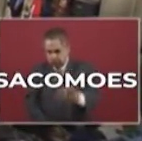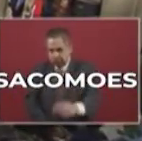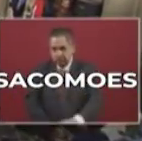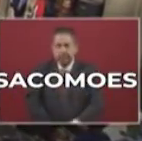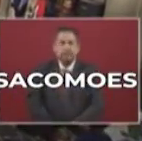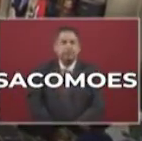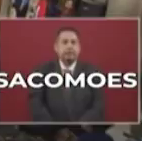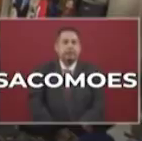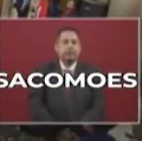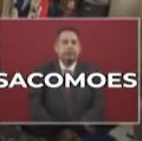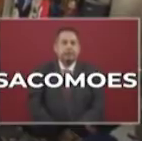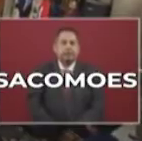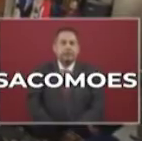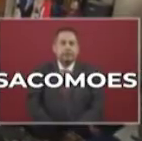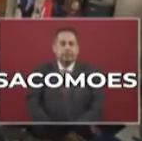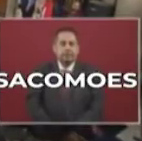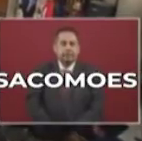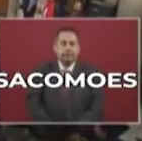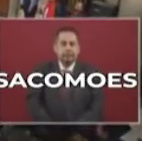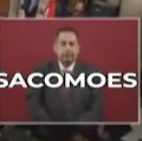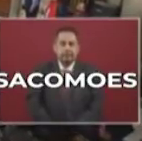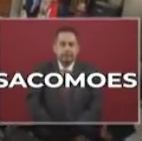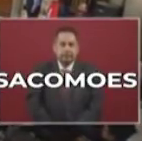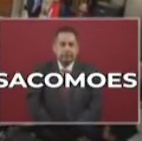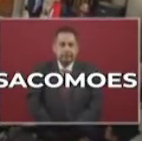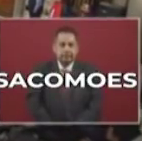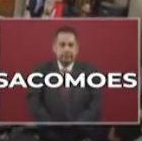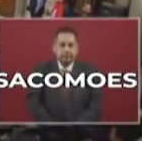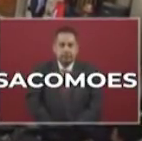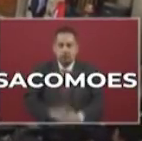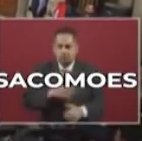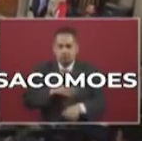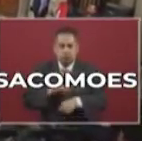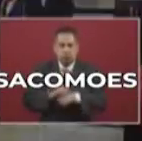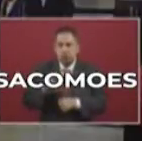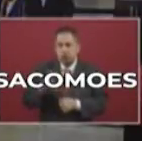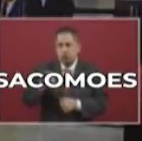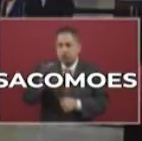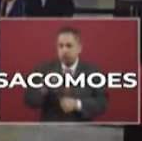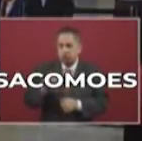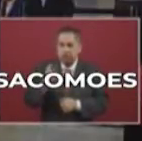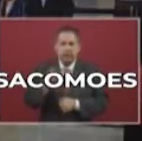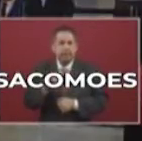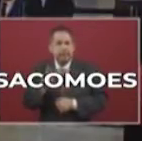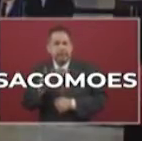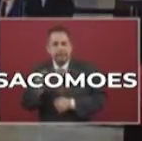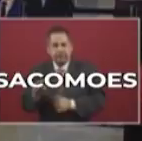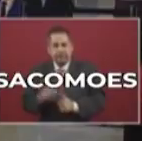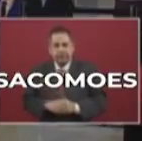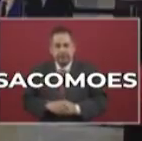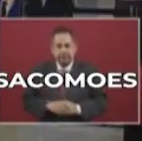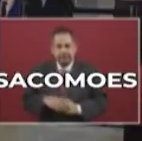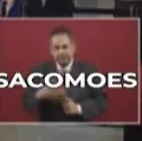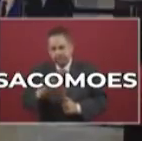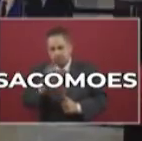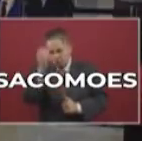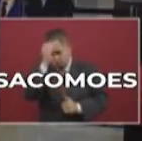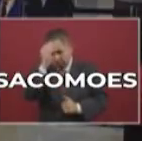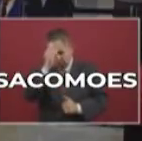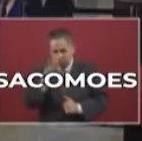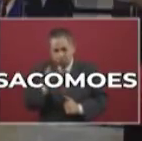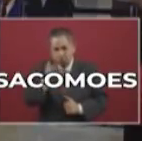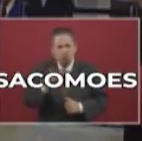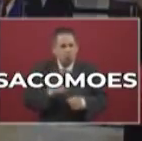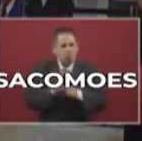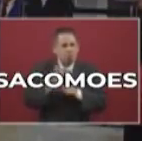palabra. Mediante una decisión administrativa. Y él, eso está en la Constitución, y entonces una periodista que está ahí en el